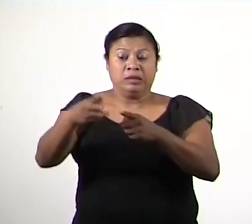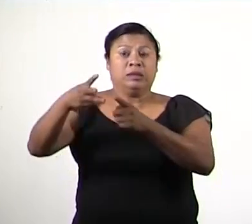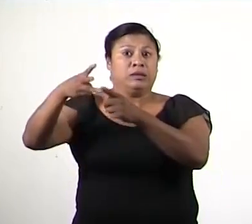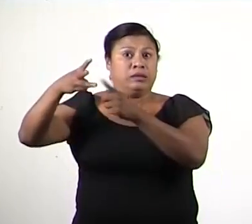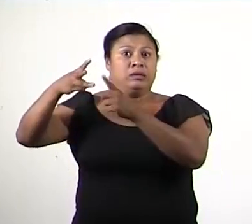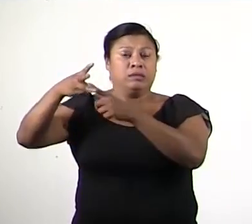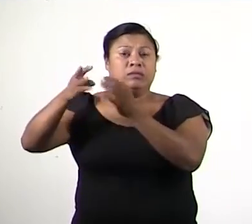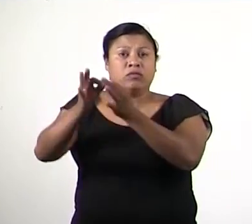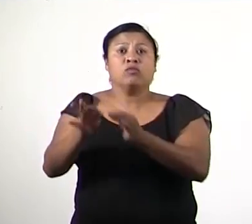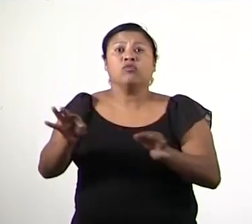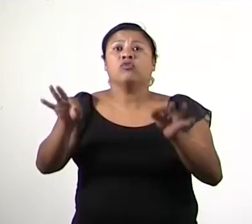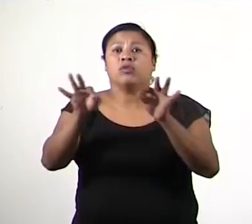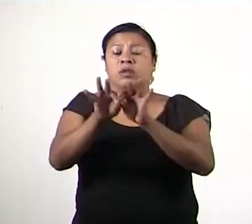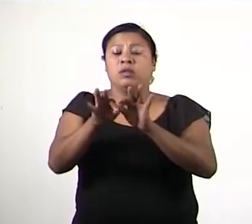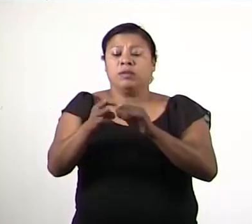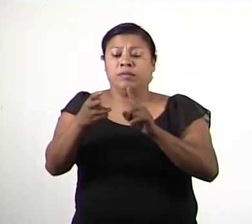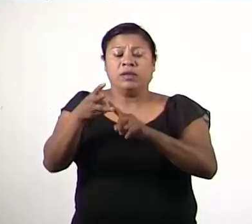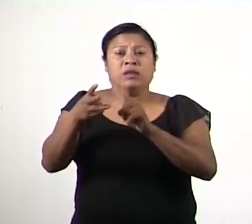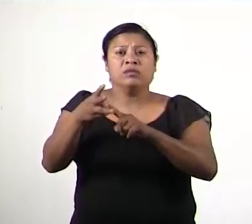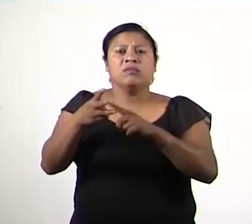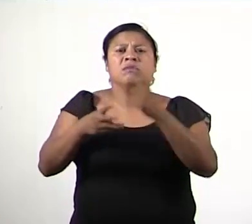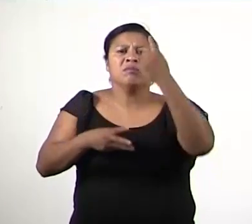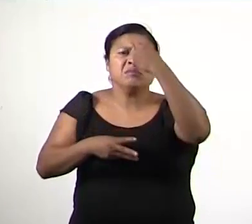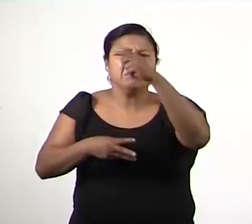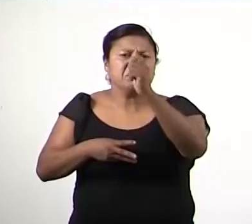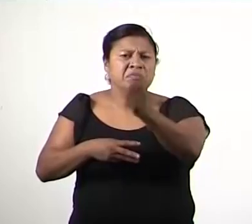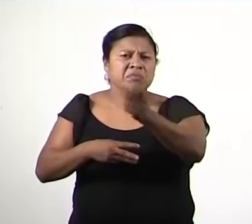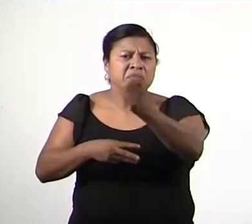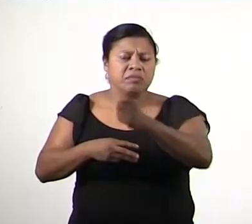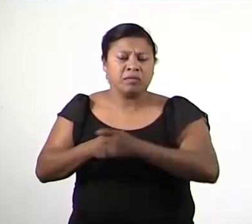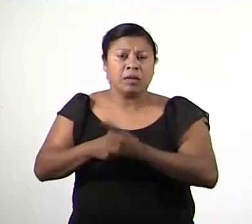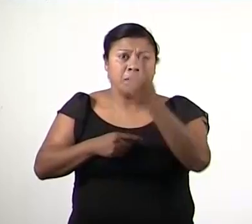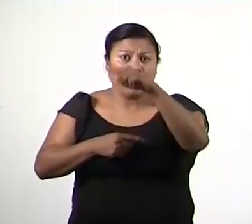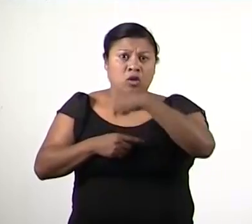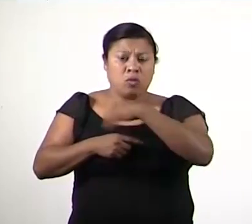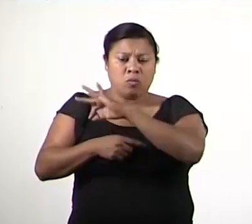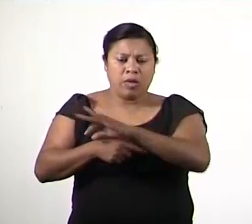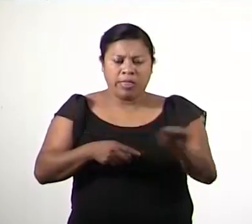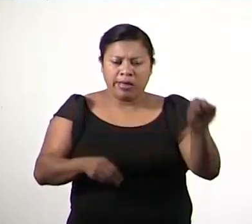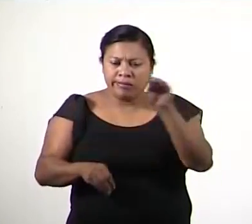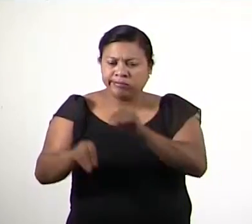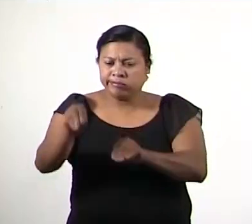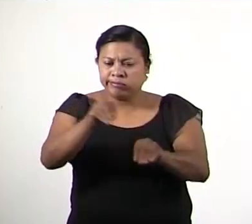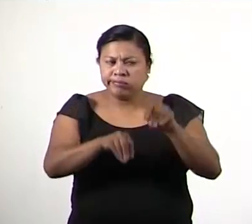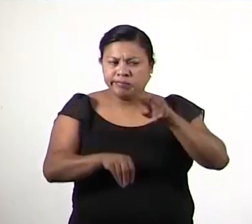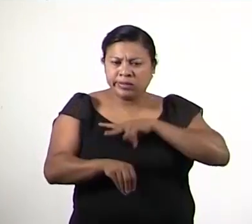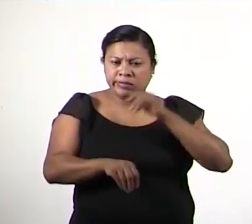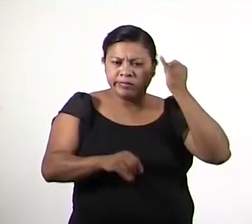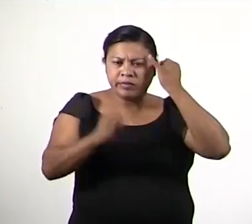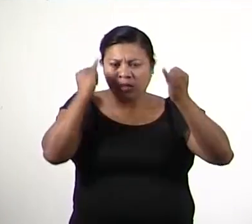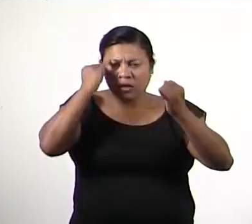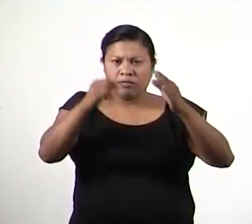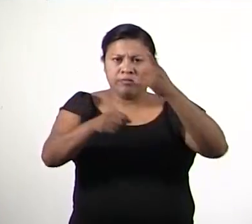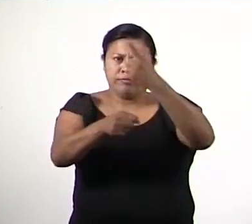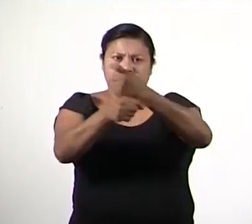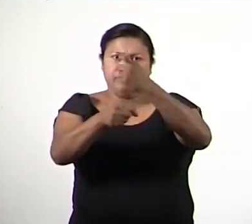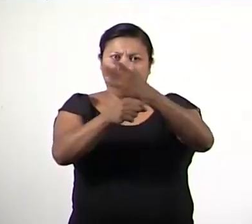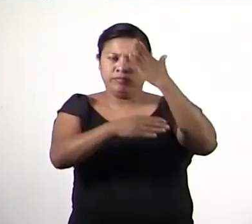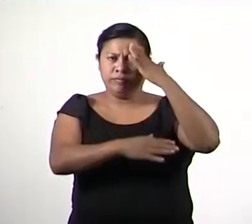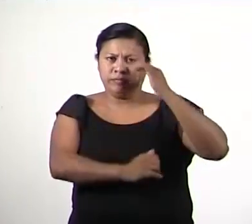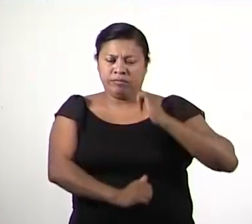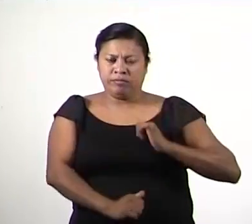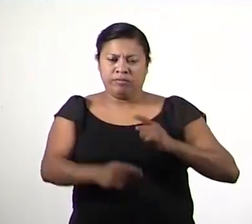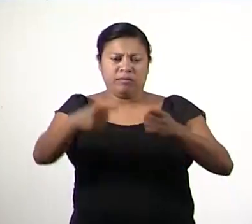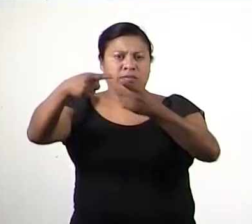Este paso nos va a permitir organizar estas ideas principales en